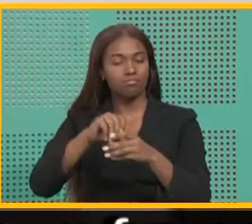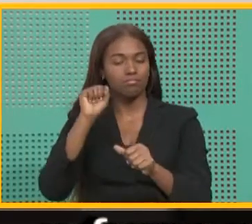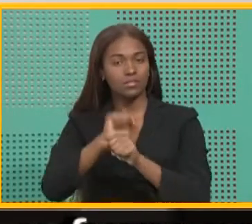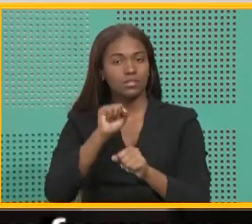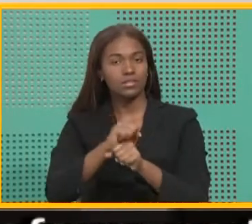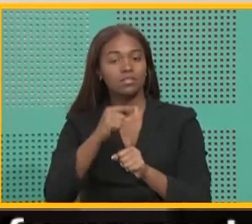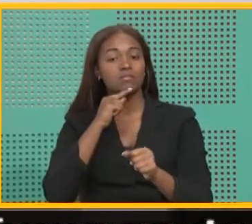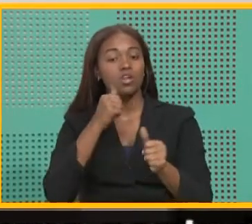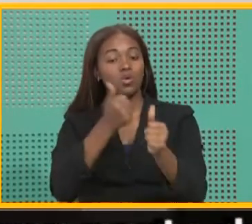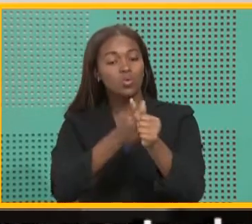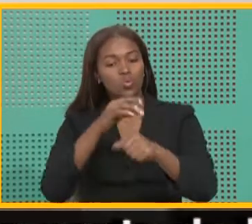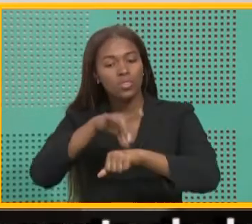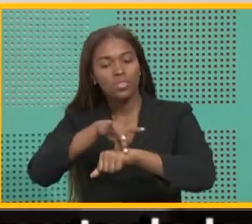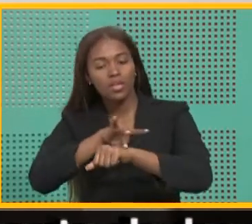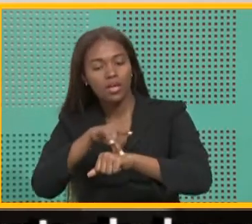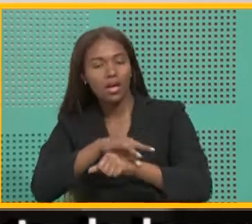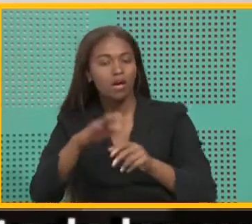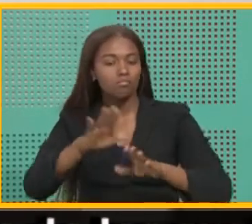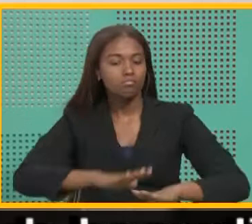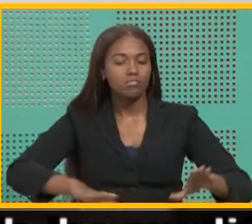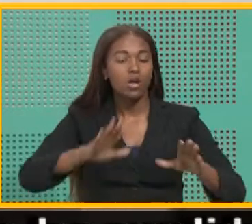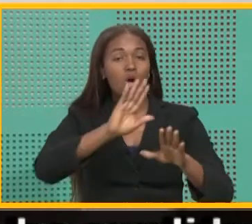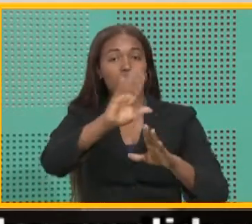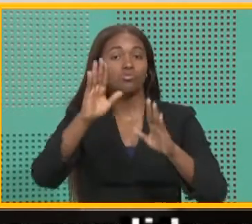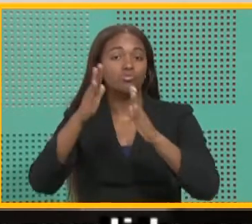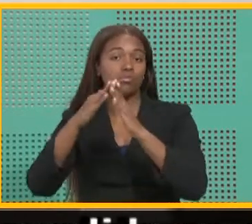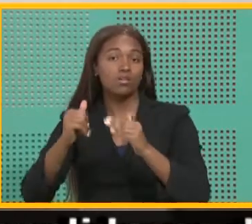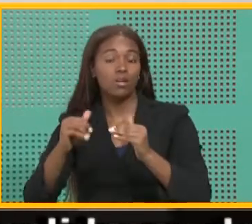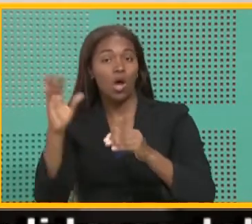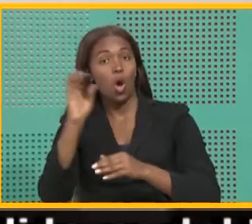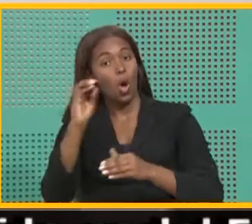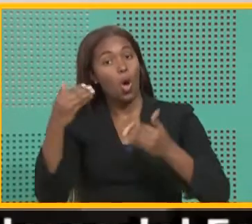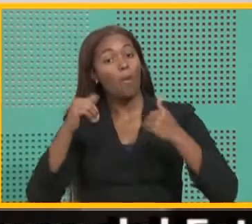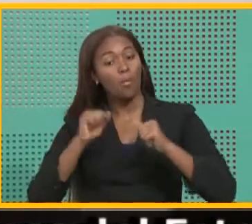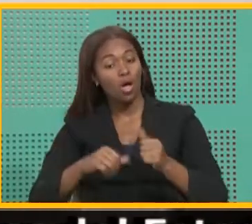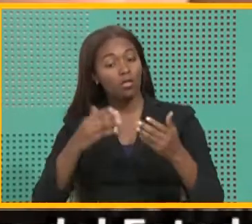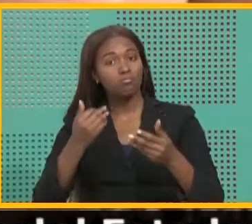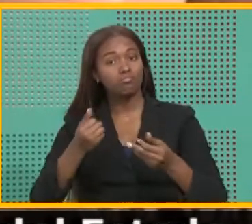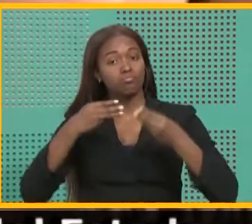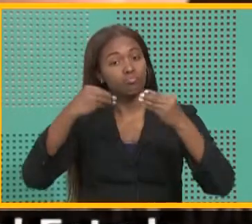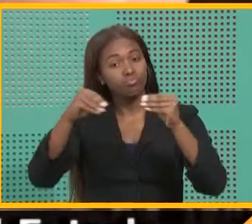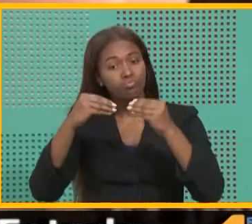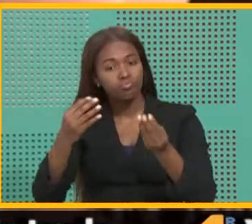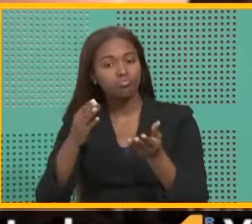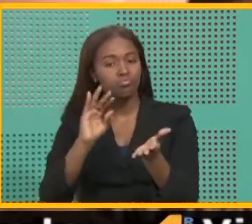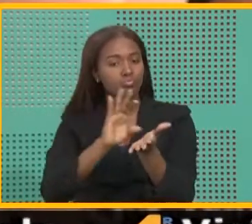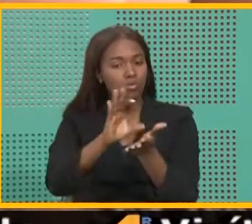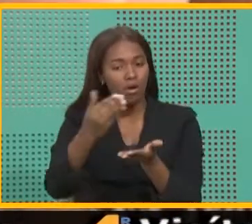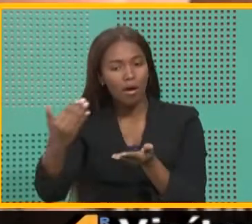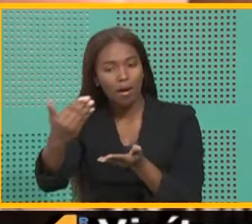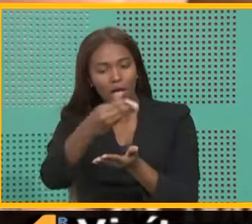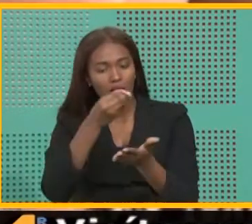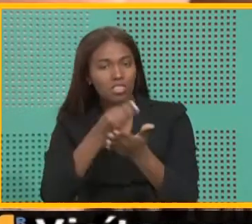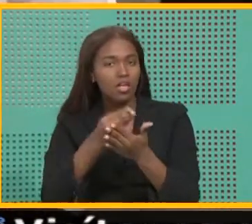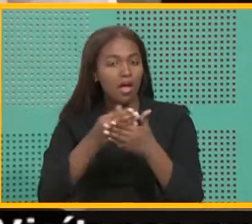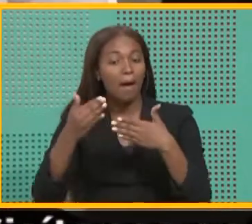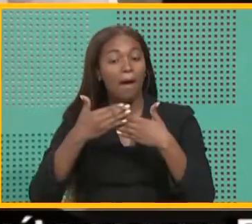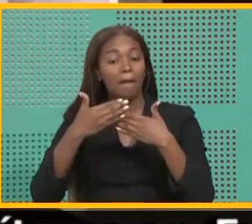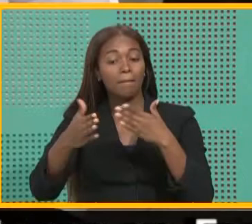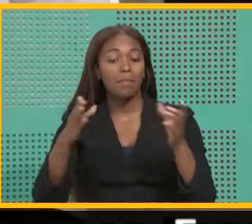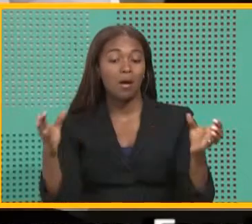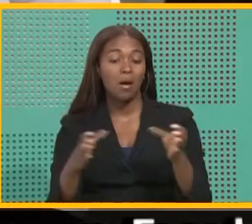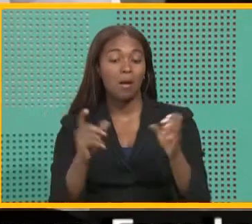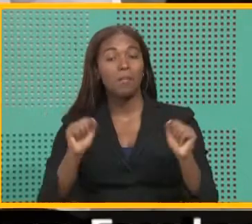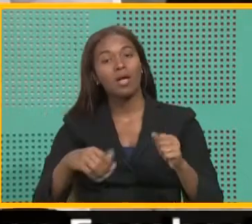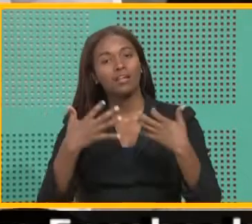sus fincas, en sus parcelas y en sus casas, o ponerlo a generar ingresos a partir de una pequeña y mediana